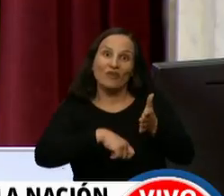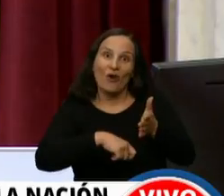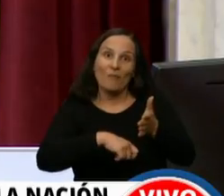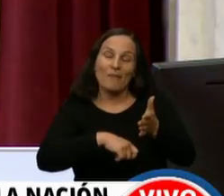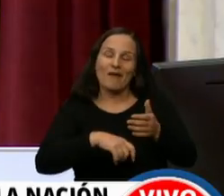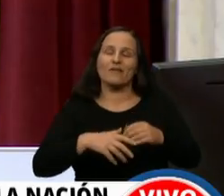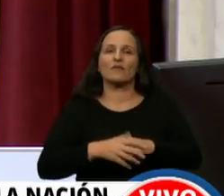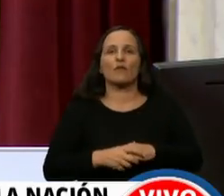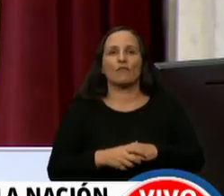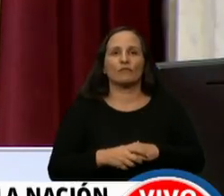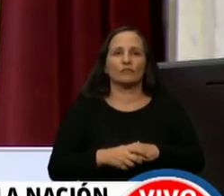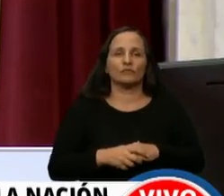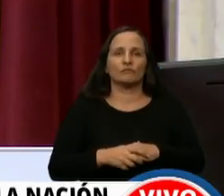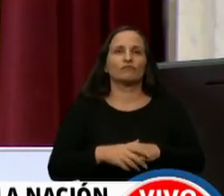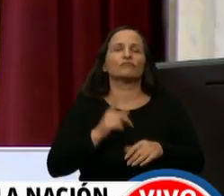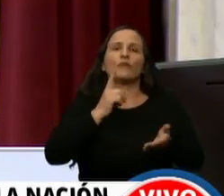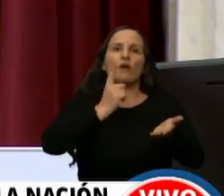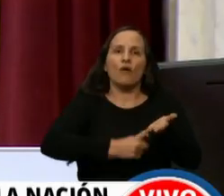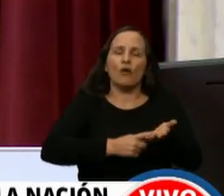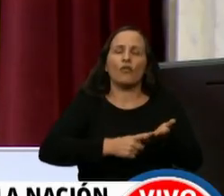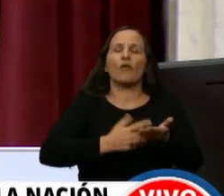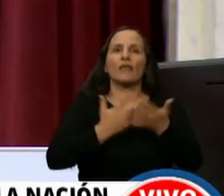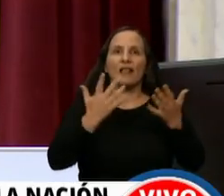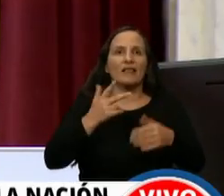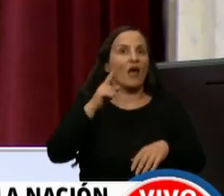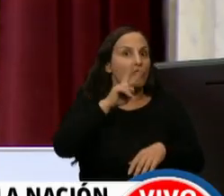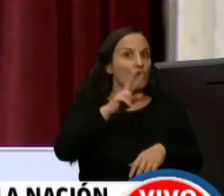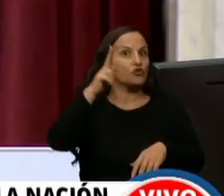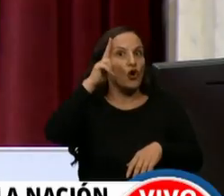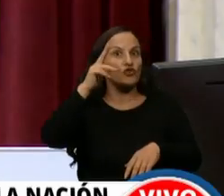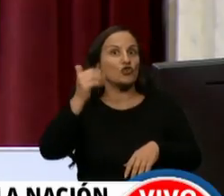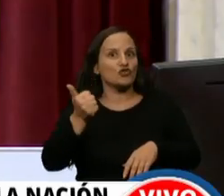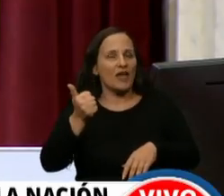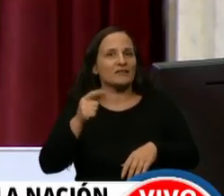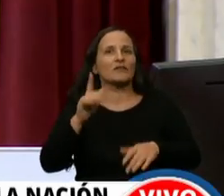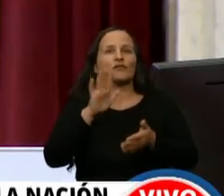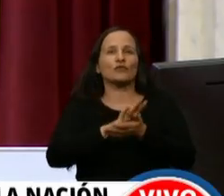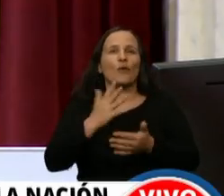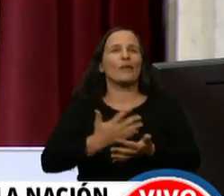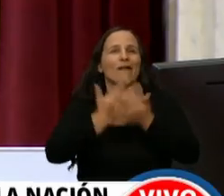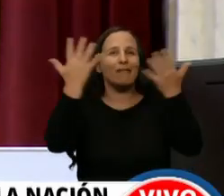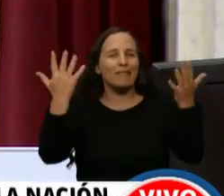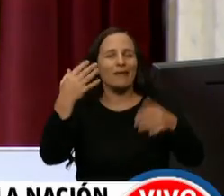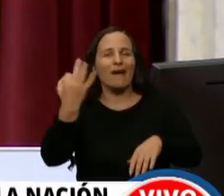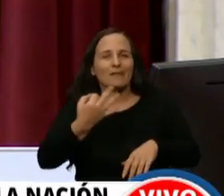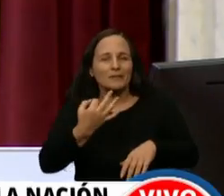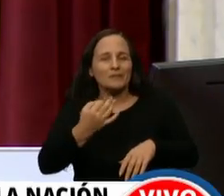social y orden del día 286 del día nacional de la trashumancia